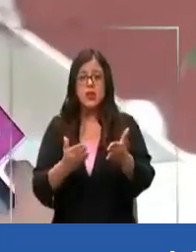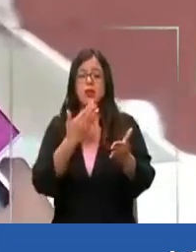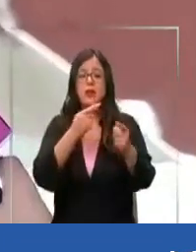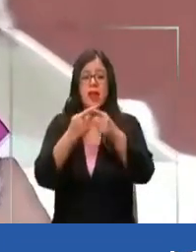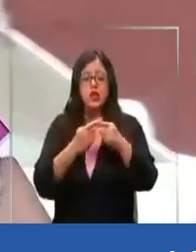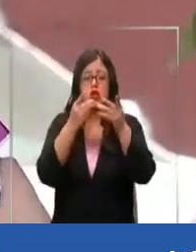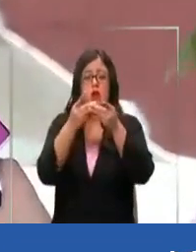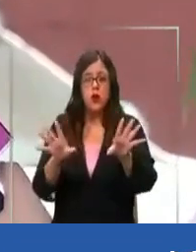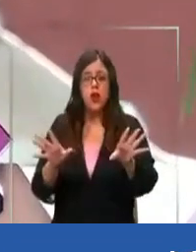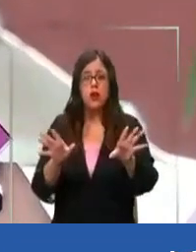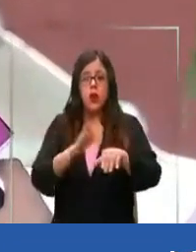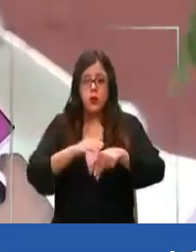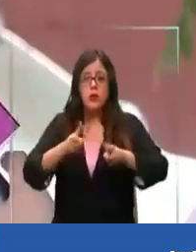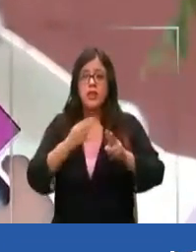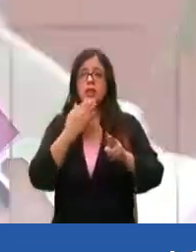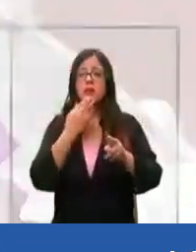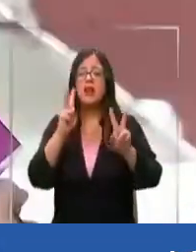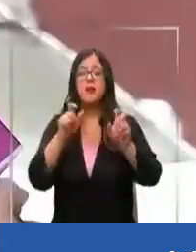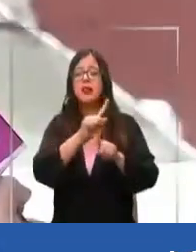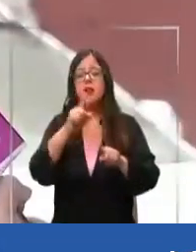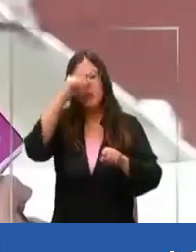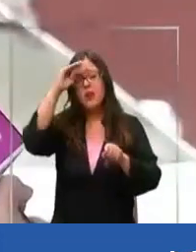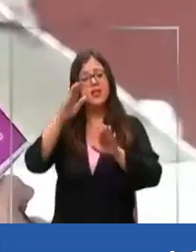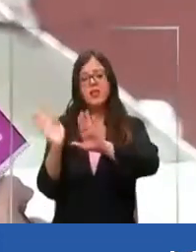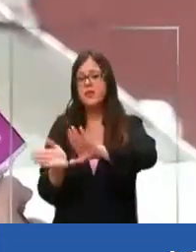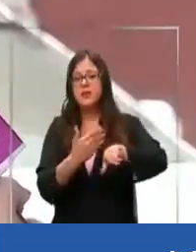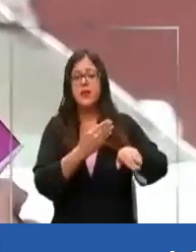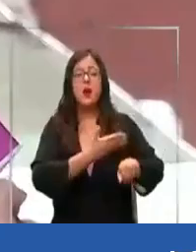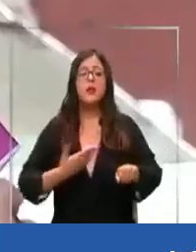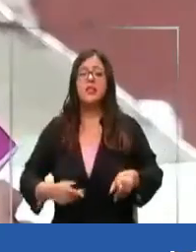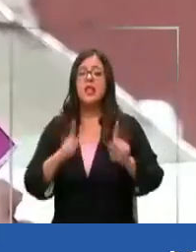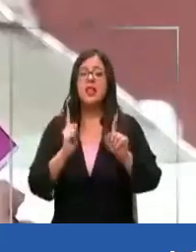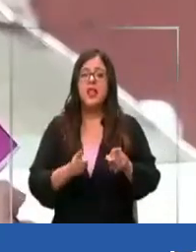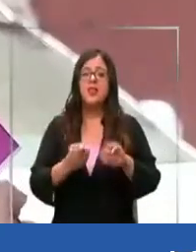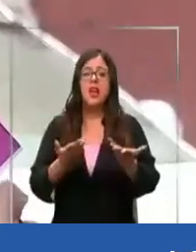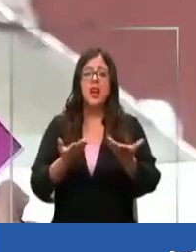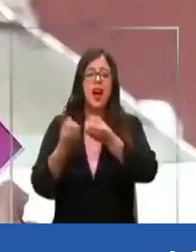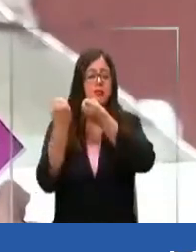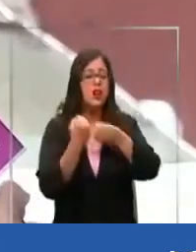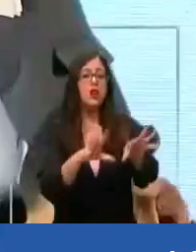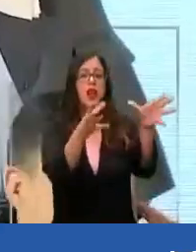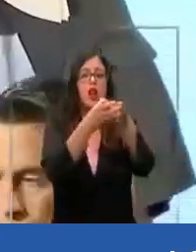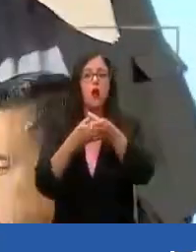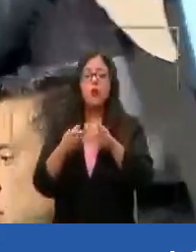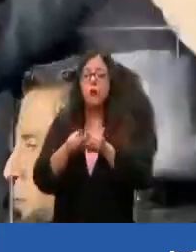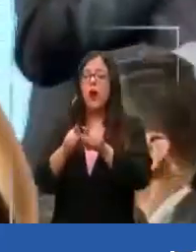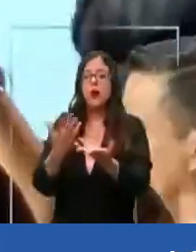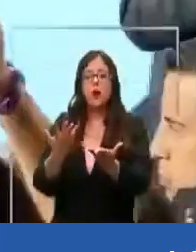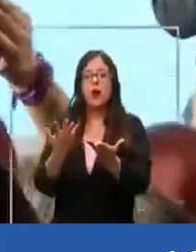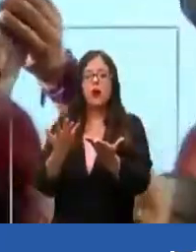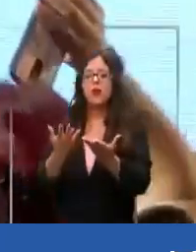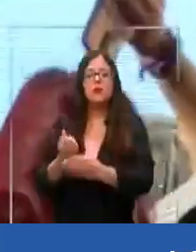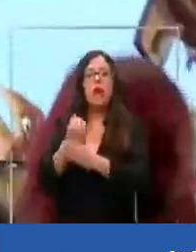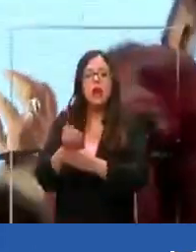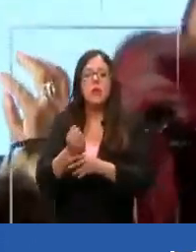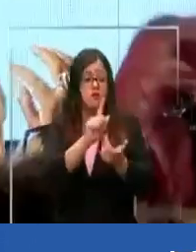socialismo democrático, dejar de lado la inexperiencia. El presidente tiene que abandonar a los sectores radicalizados que lo tienen inmovilizado. A un cambio de estrategia llaman